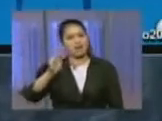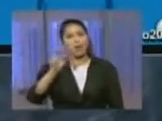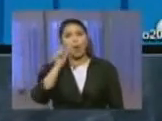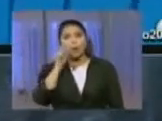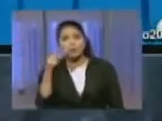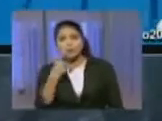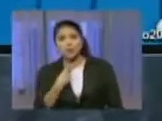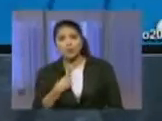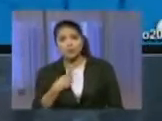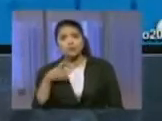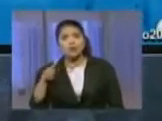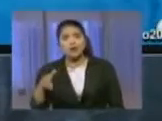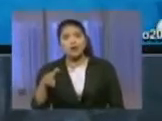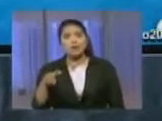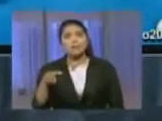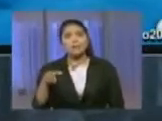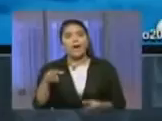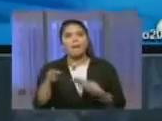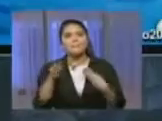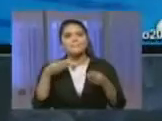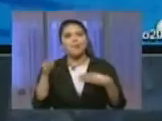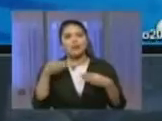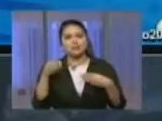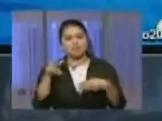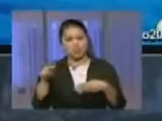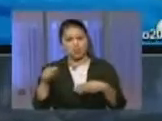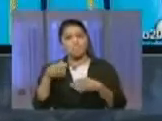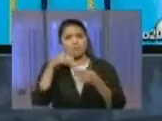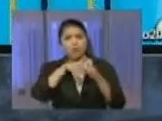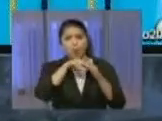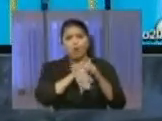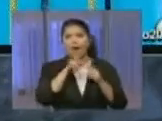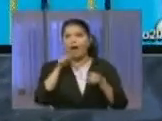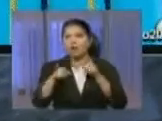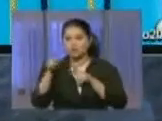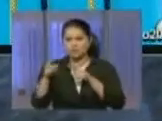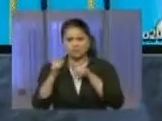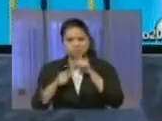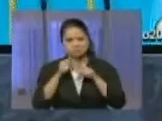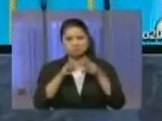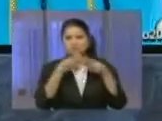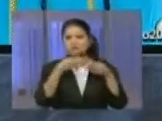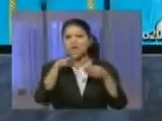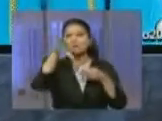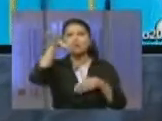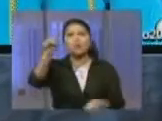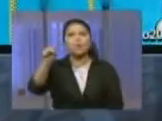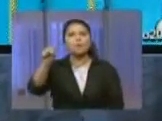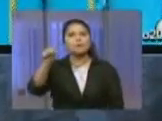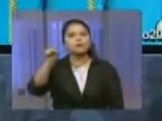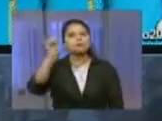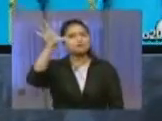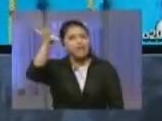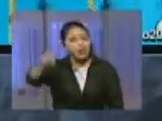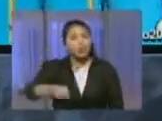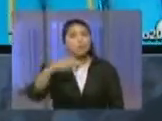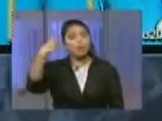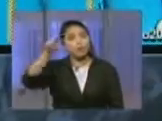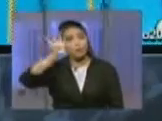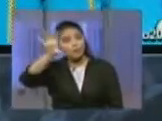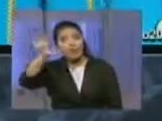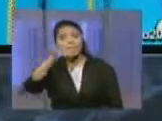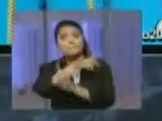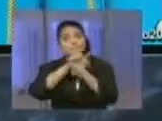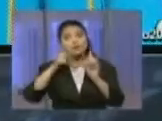que el plástico el envase para algunos productos se trae importado pero que eso